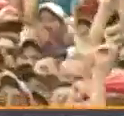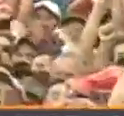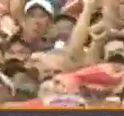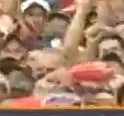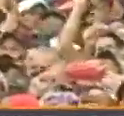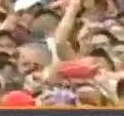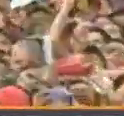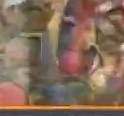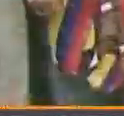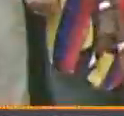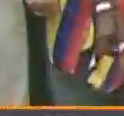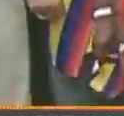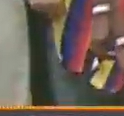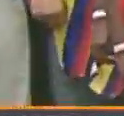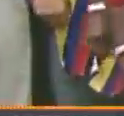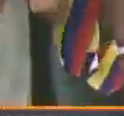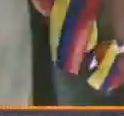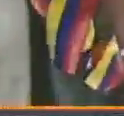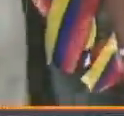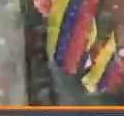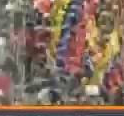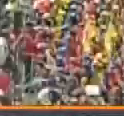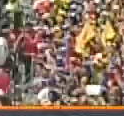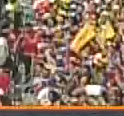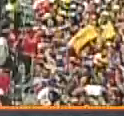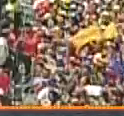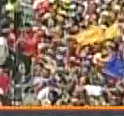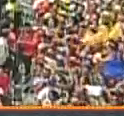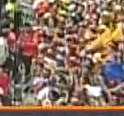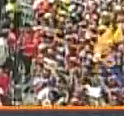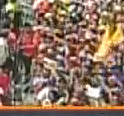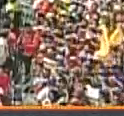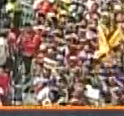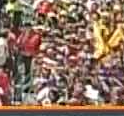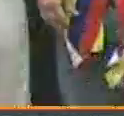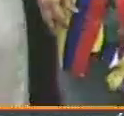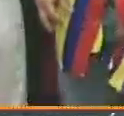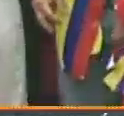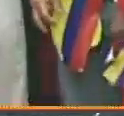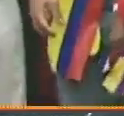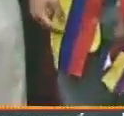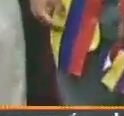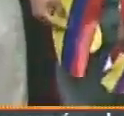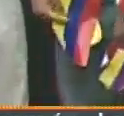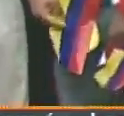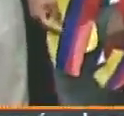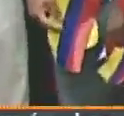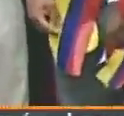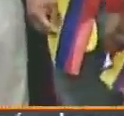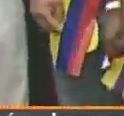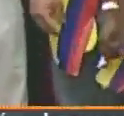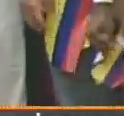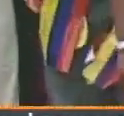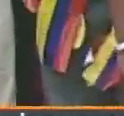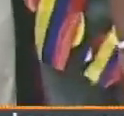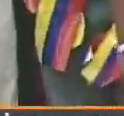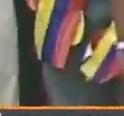¡Que viva el pueblo de Valera! ¡Que viva la unión del pueblo